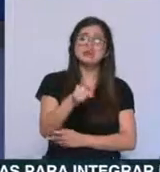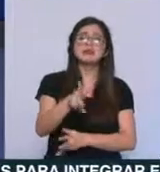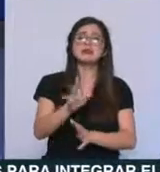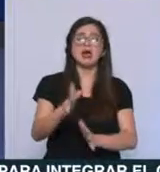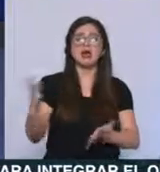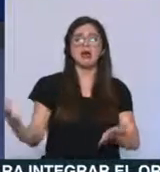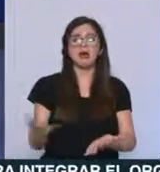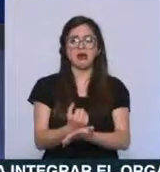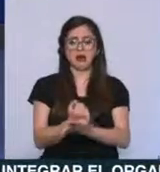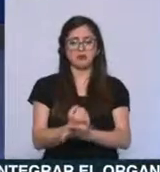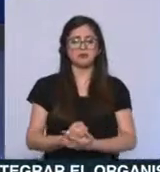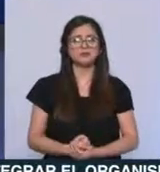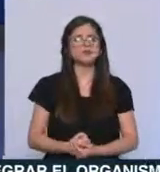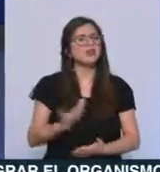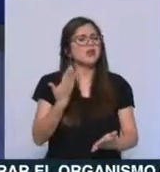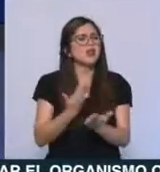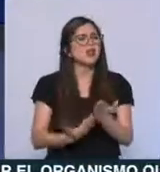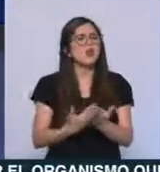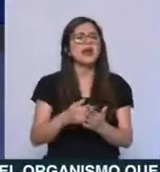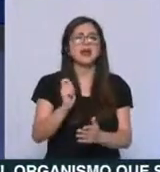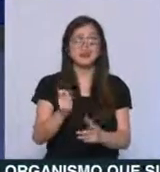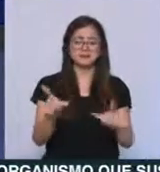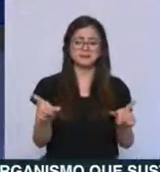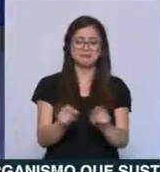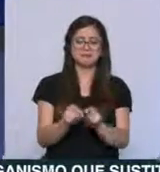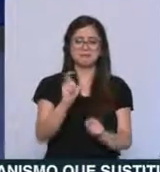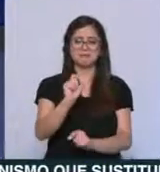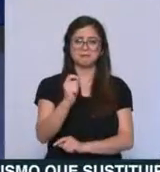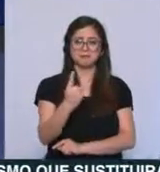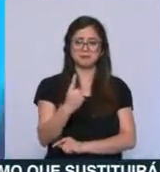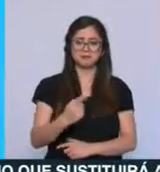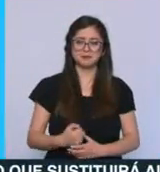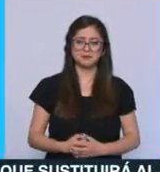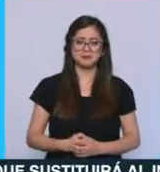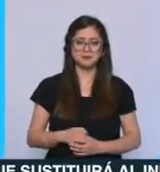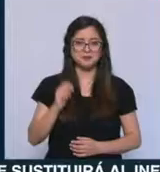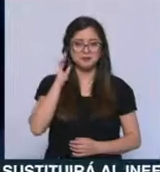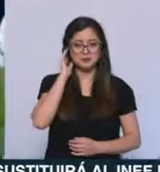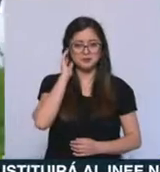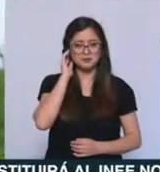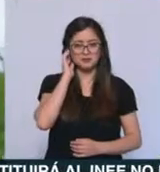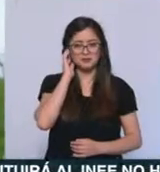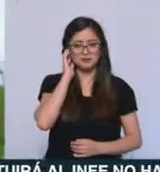Bueno, ahora es momento de saber cuáles son las breves del 21.